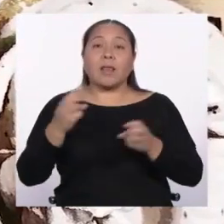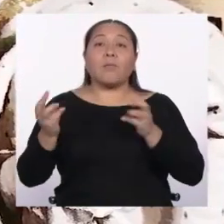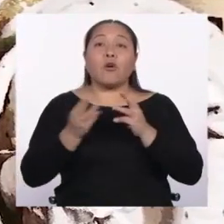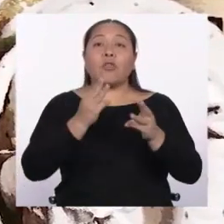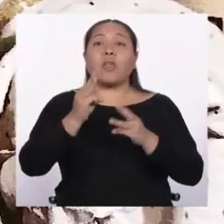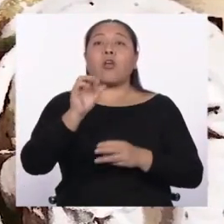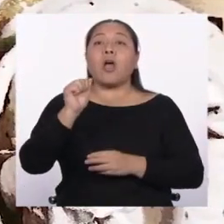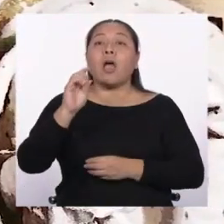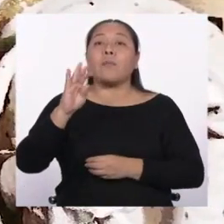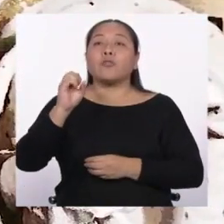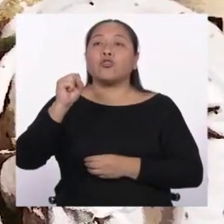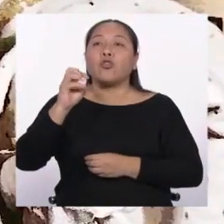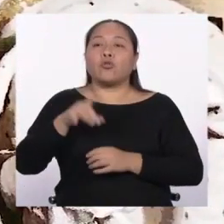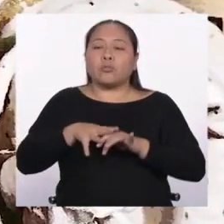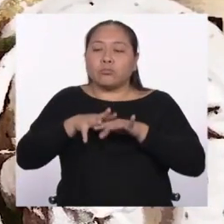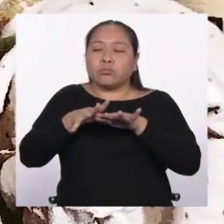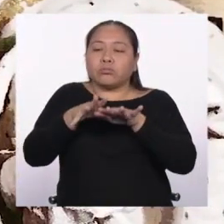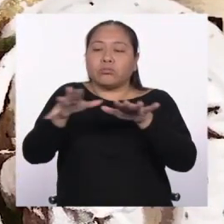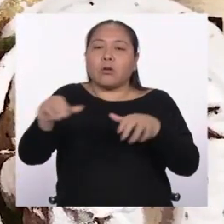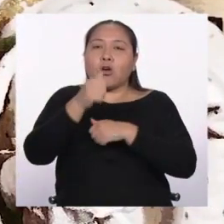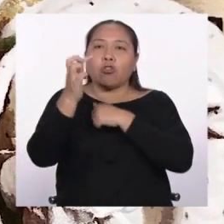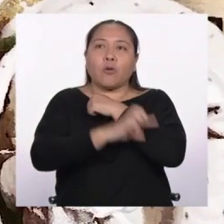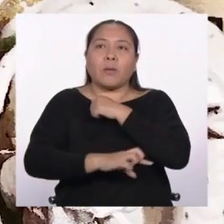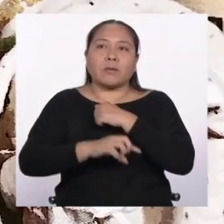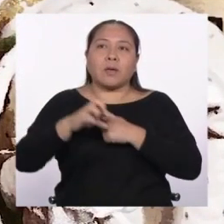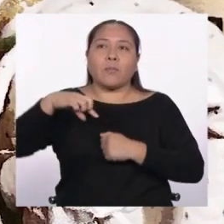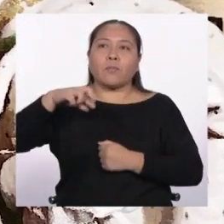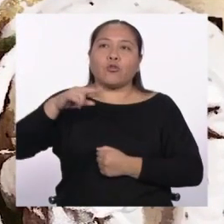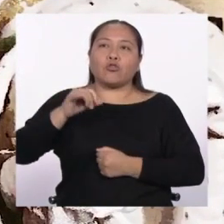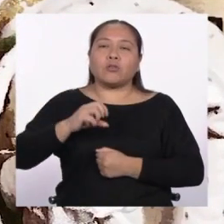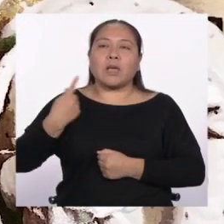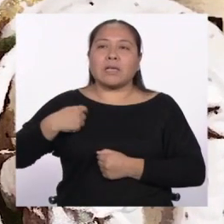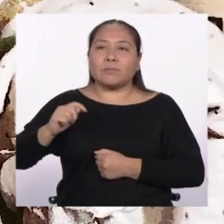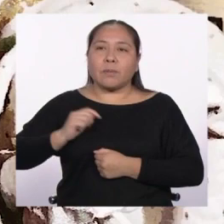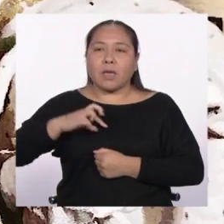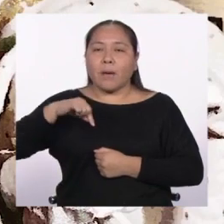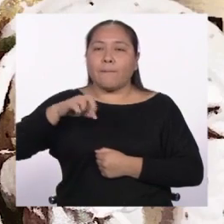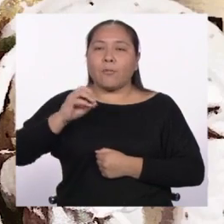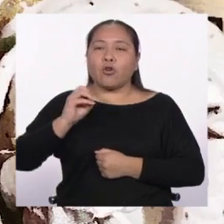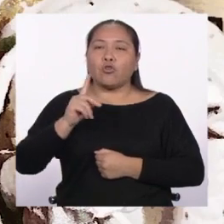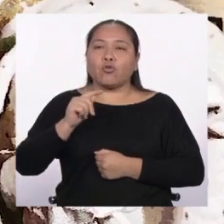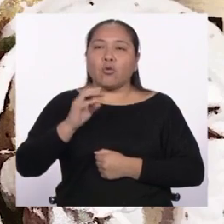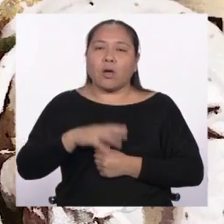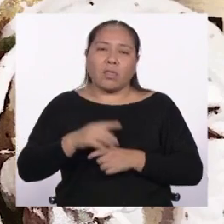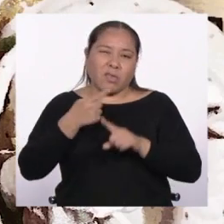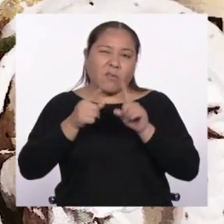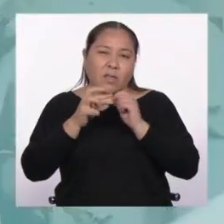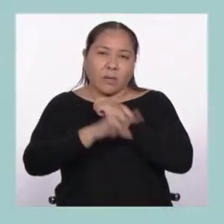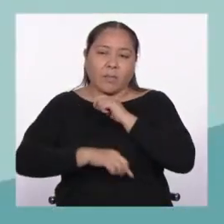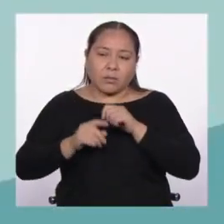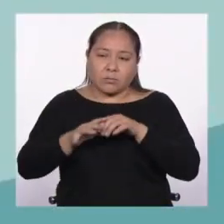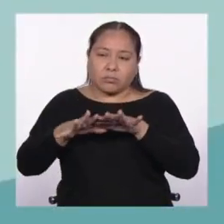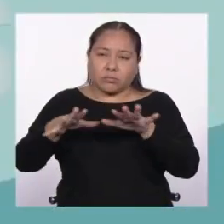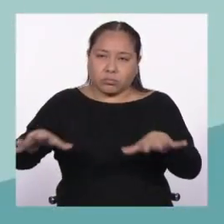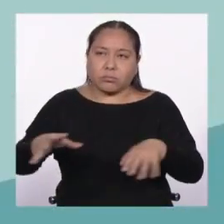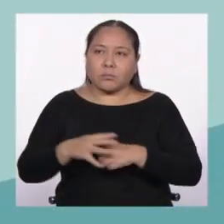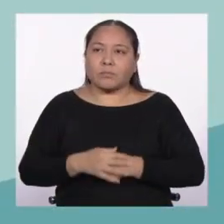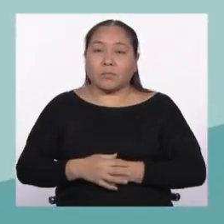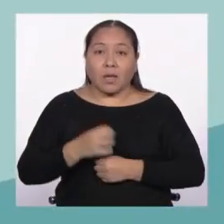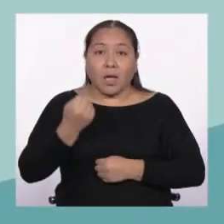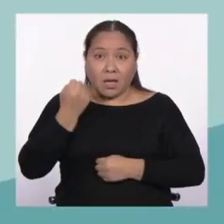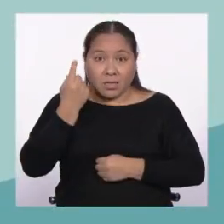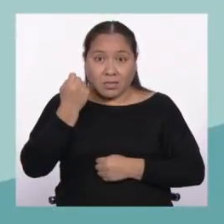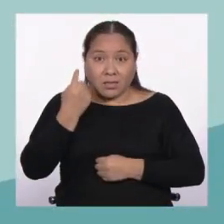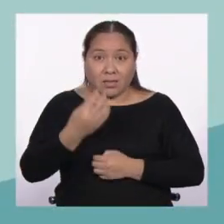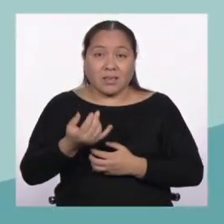político en Francia se expandió a otros países de Europa como Prusia, España, Portugal, entre otros. Ahora que entiendes en